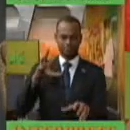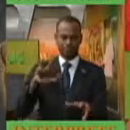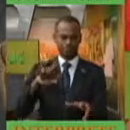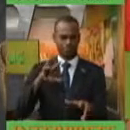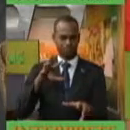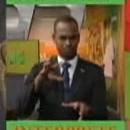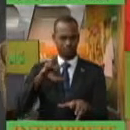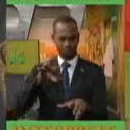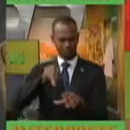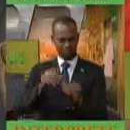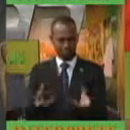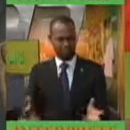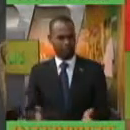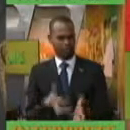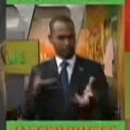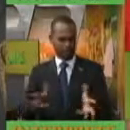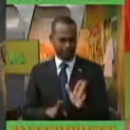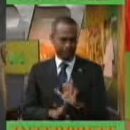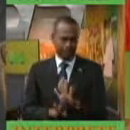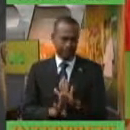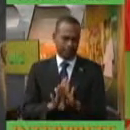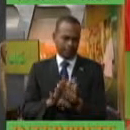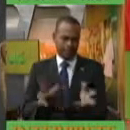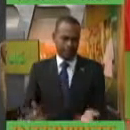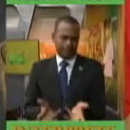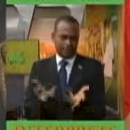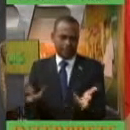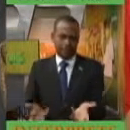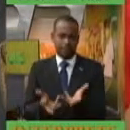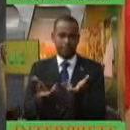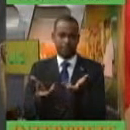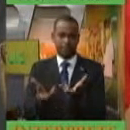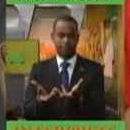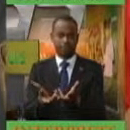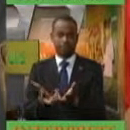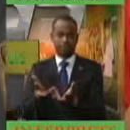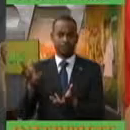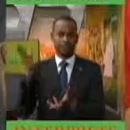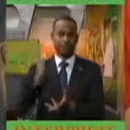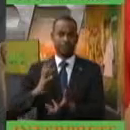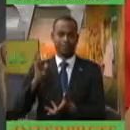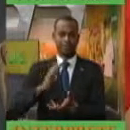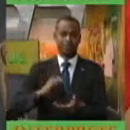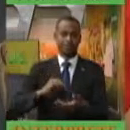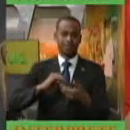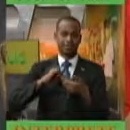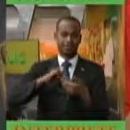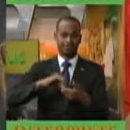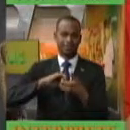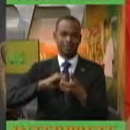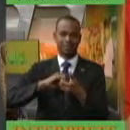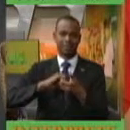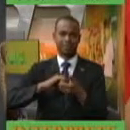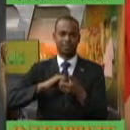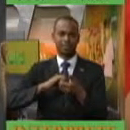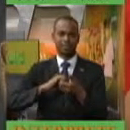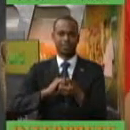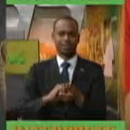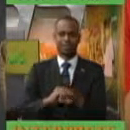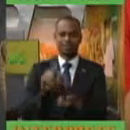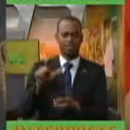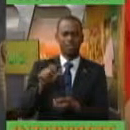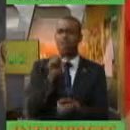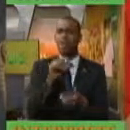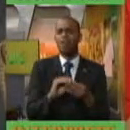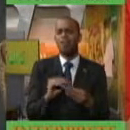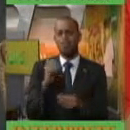abajo, que es lo que hacemos nosotros. Antes CONADIS era está como muy centralizado. Porque imagino no, no, no,